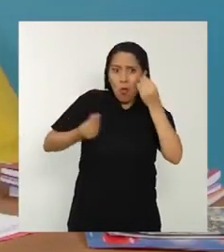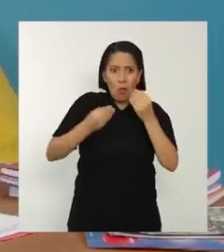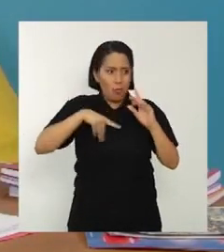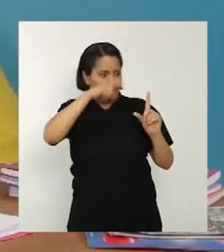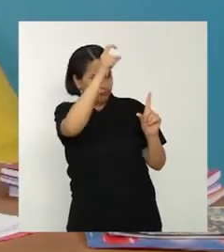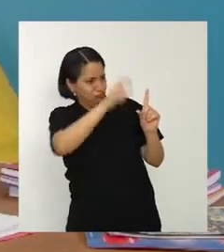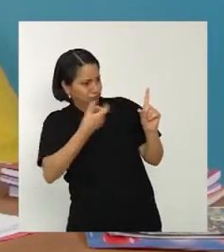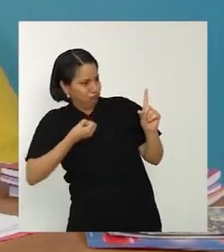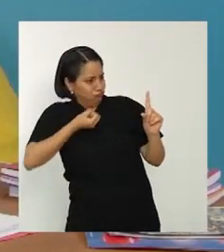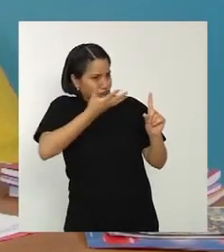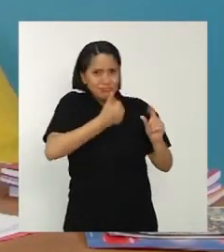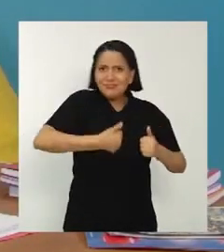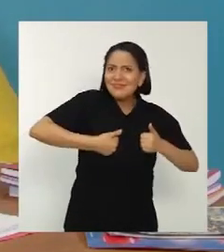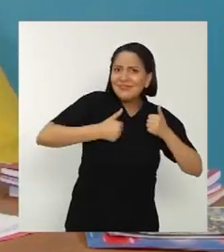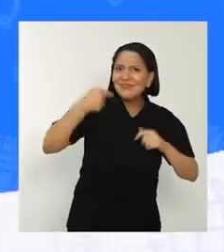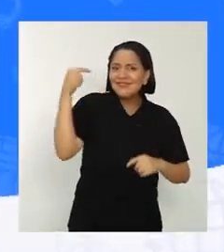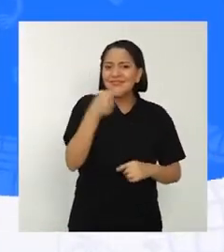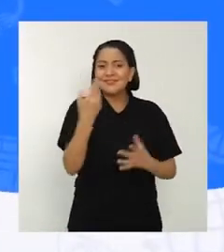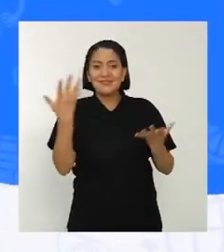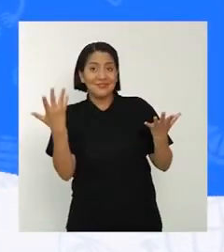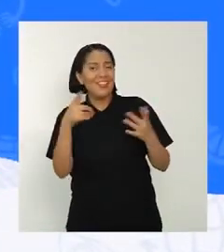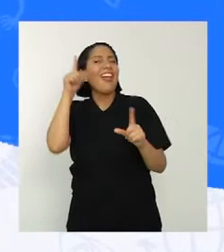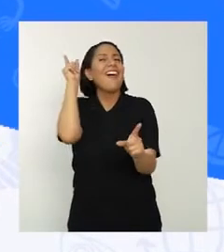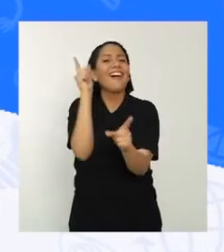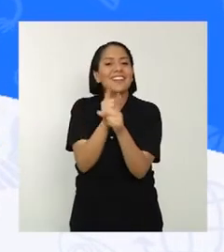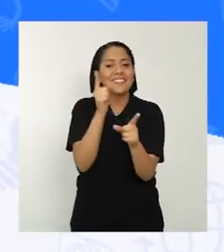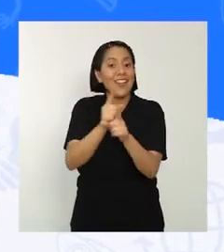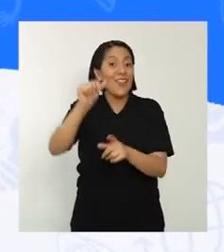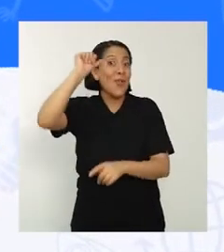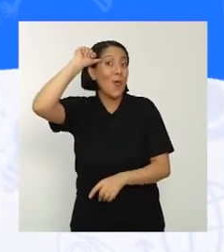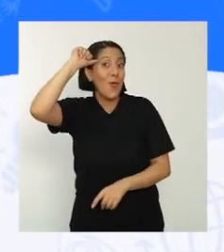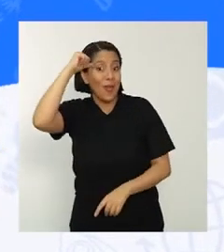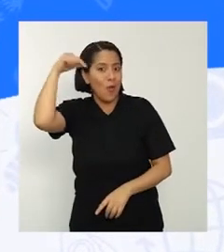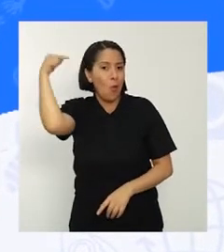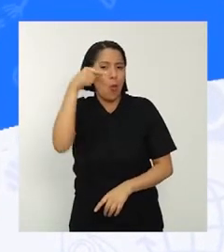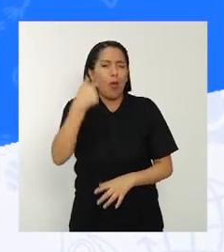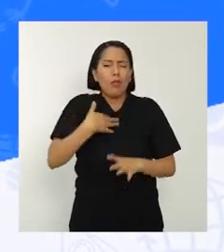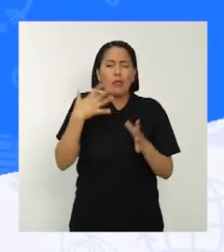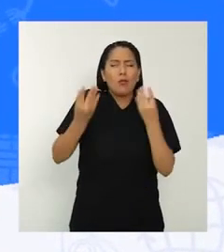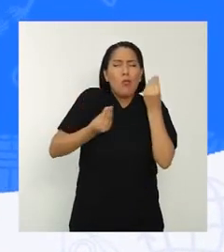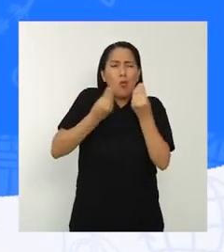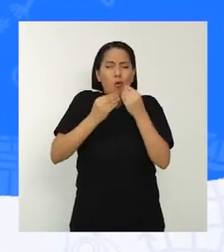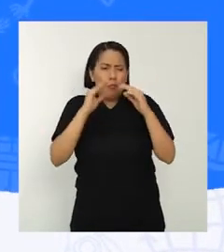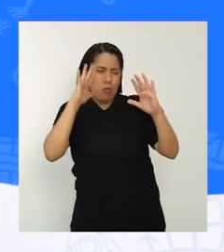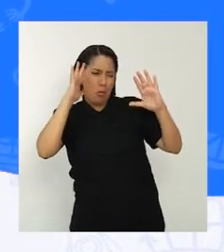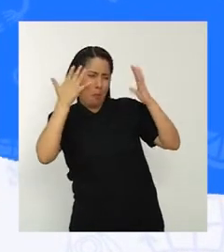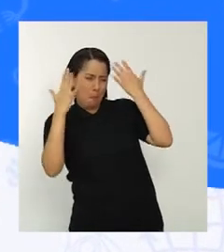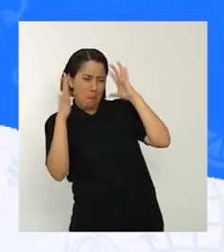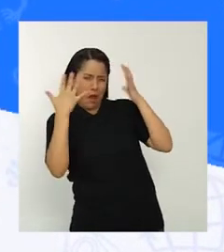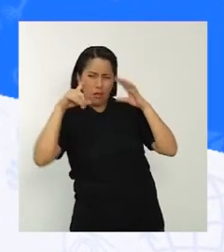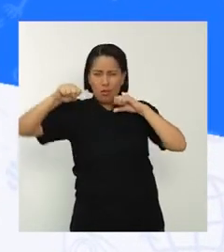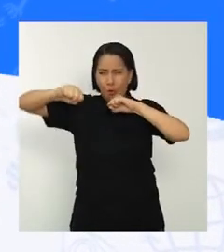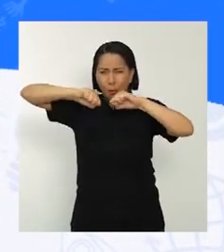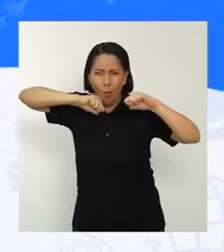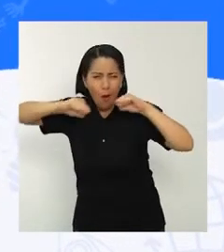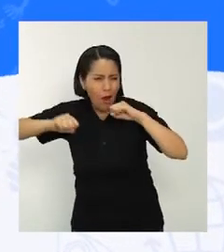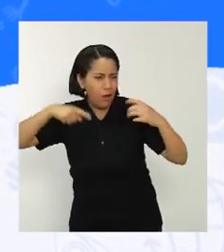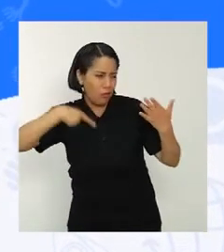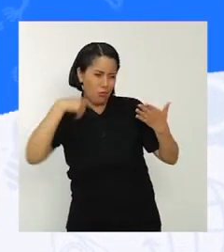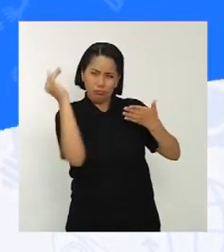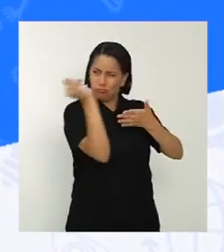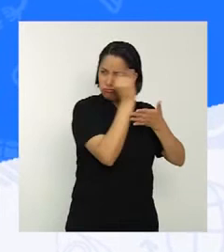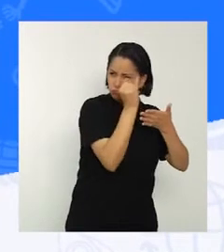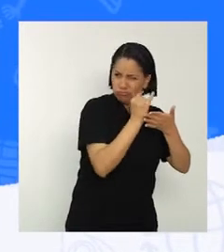encontrarle dinamismo a nuestro personaje. Exacto, y recuerden que mientras más cercana sea la actividad a una de